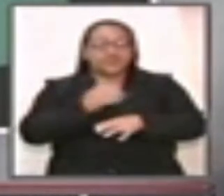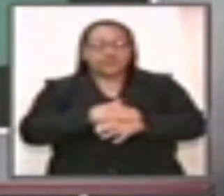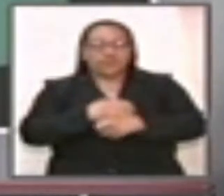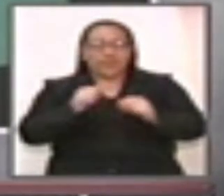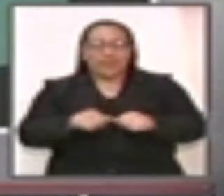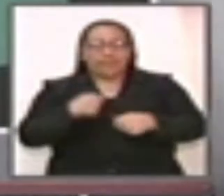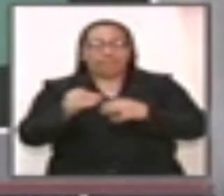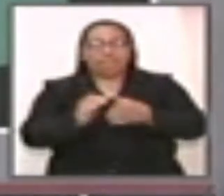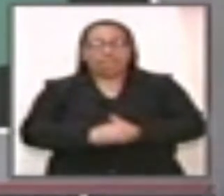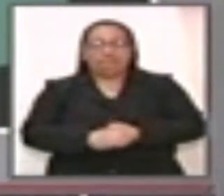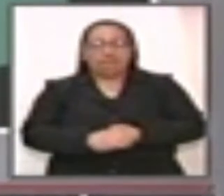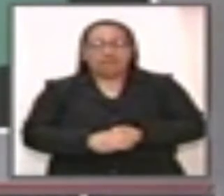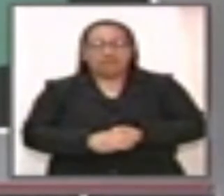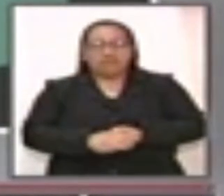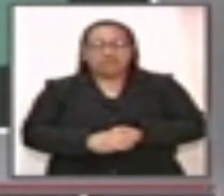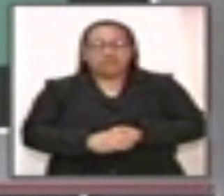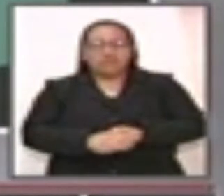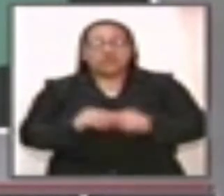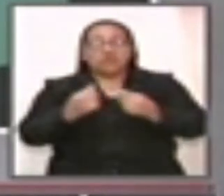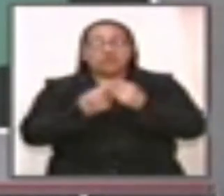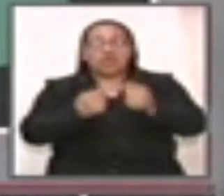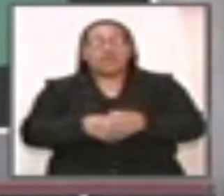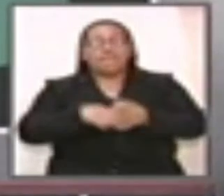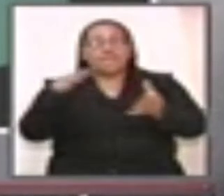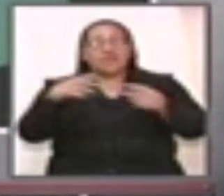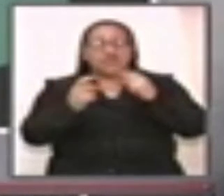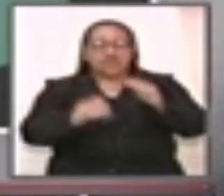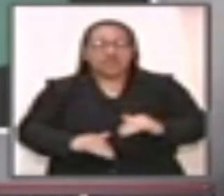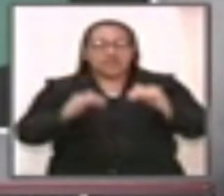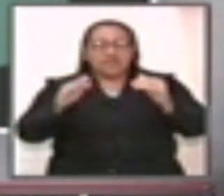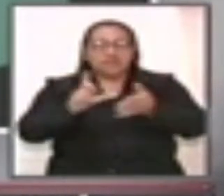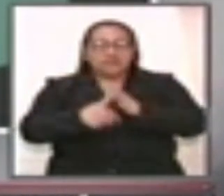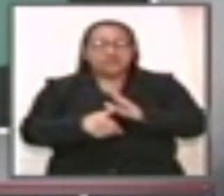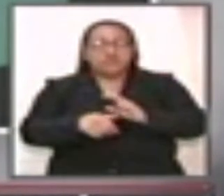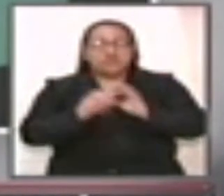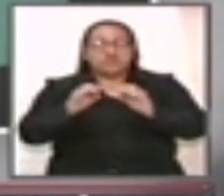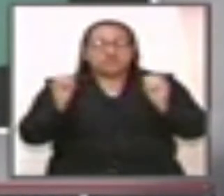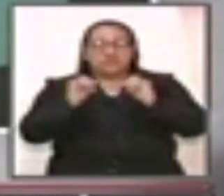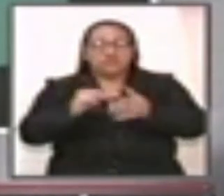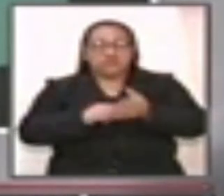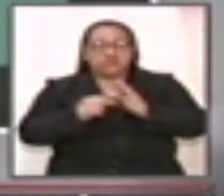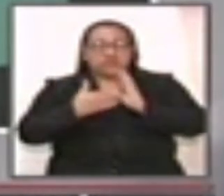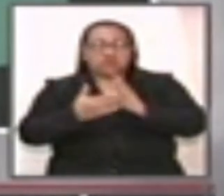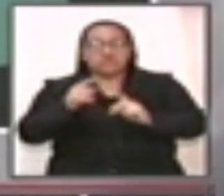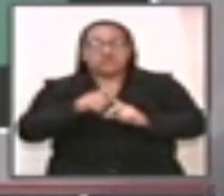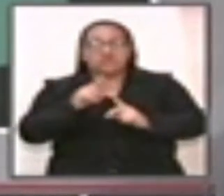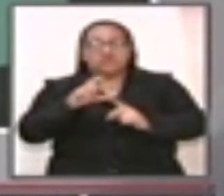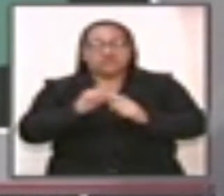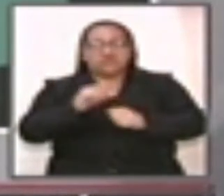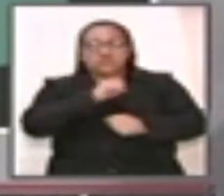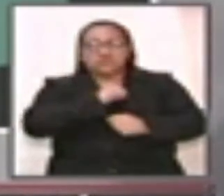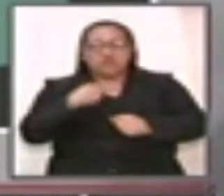aquí debemos señalar que ha sido el sector agrícola el de mayor crecimiento. Luego, la misma figura se observa en el TLC con